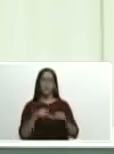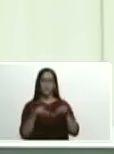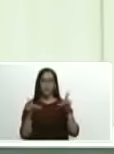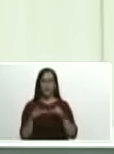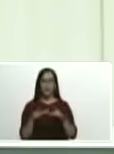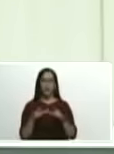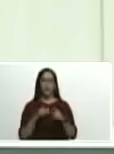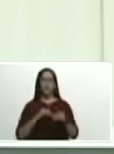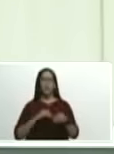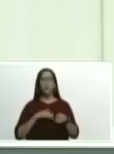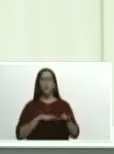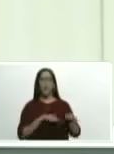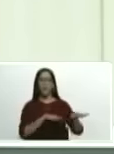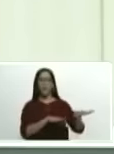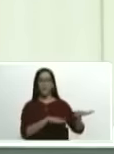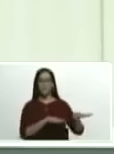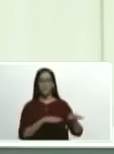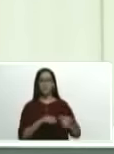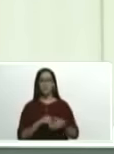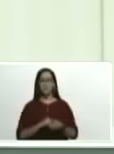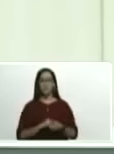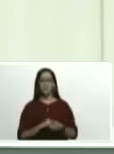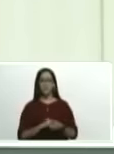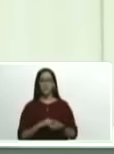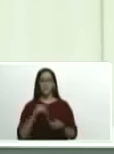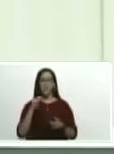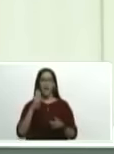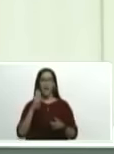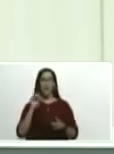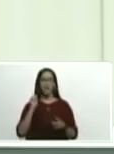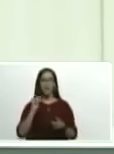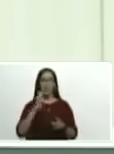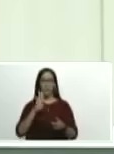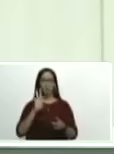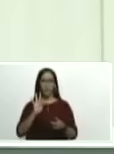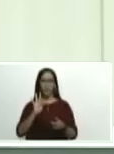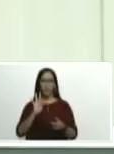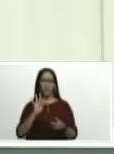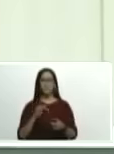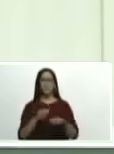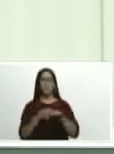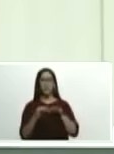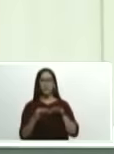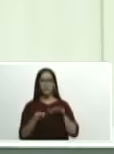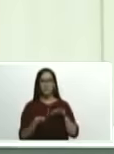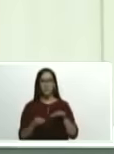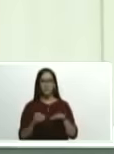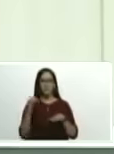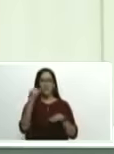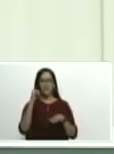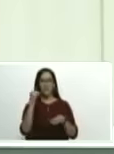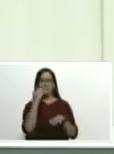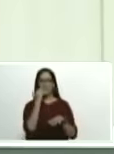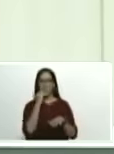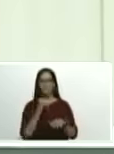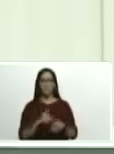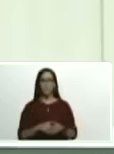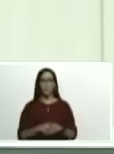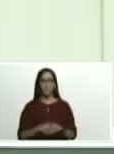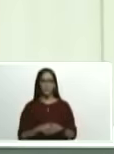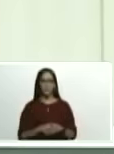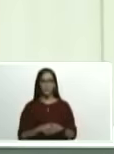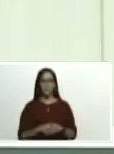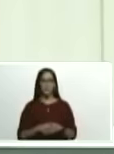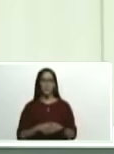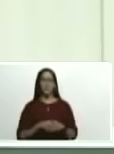la planta ABA 4F Exit en el municipio Ezequiel Zamora.